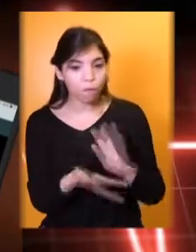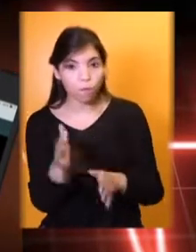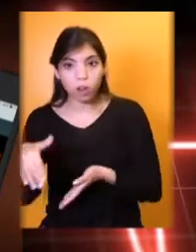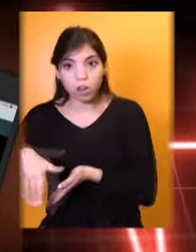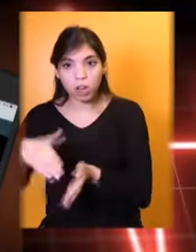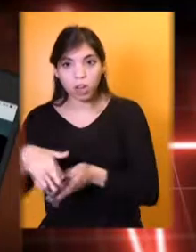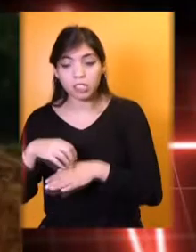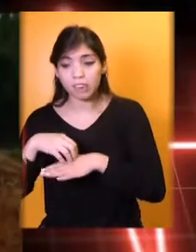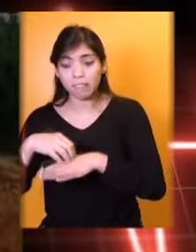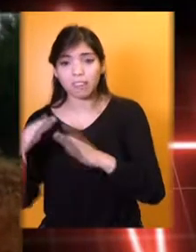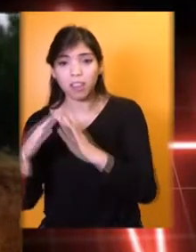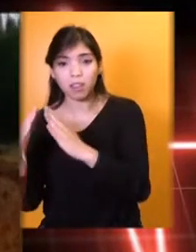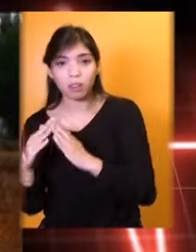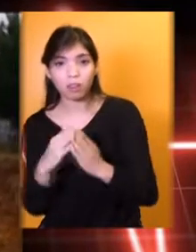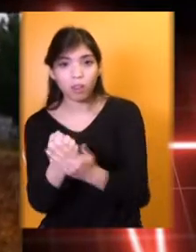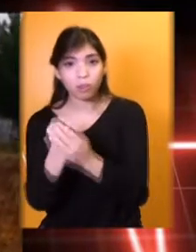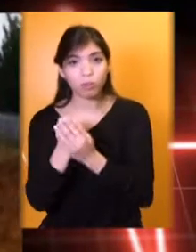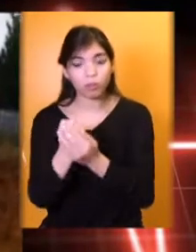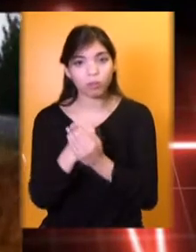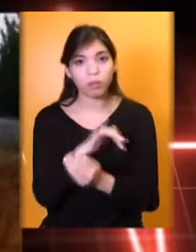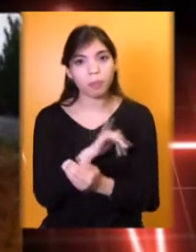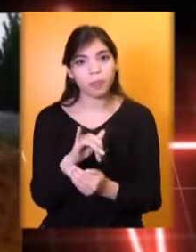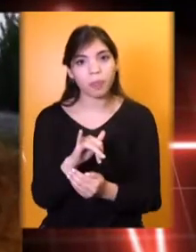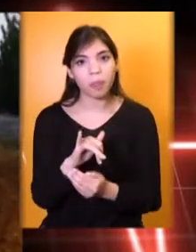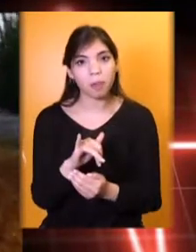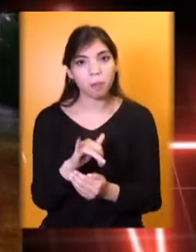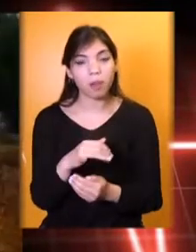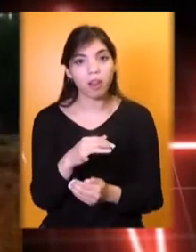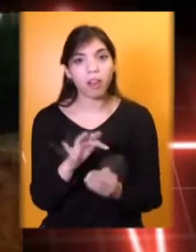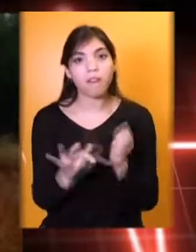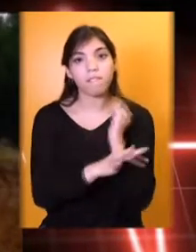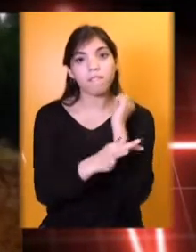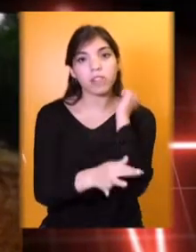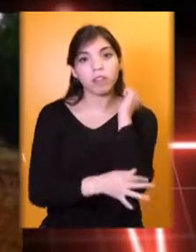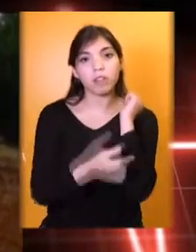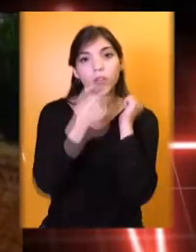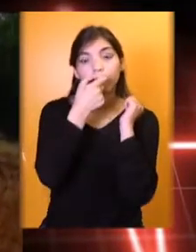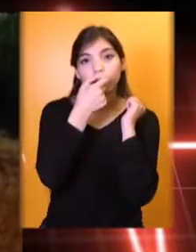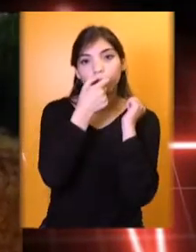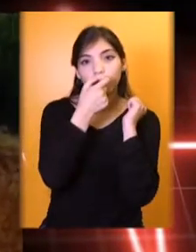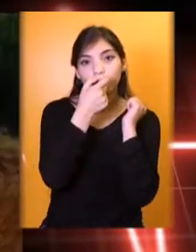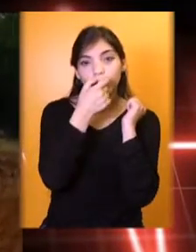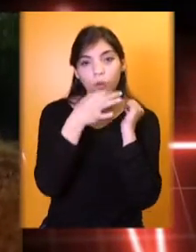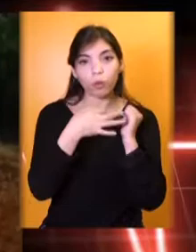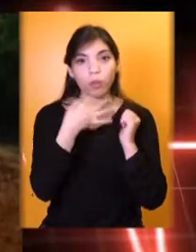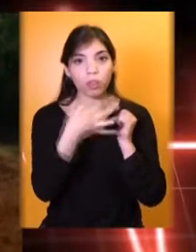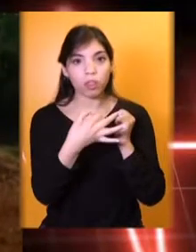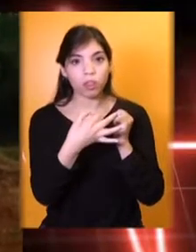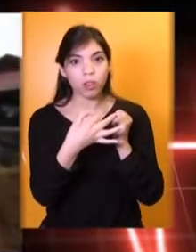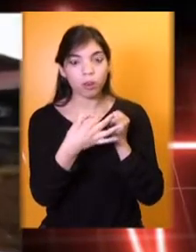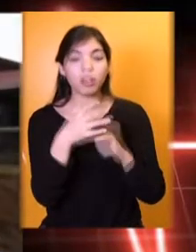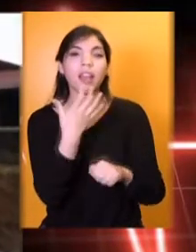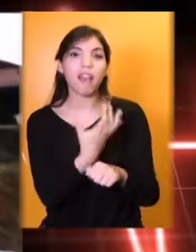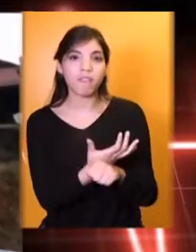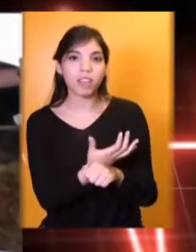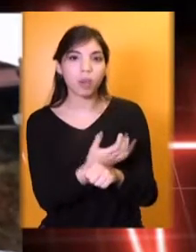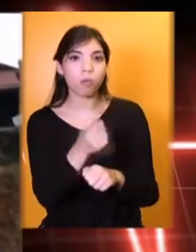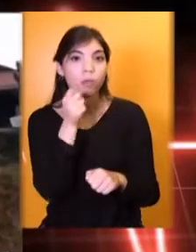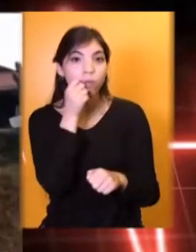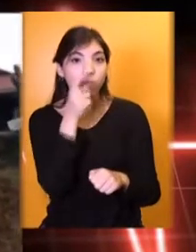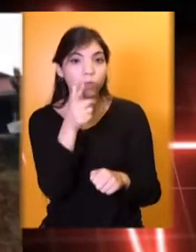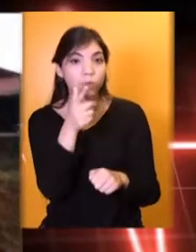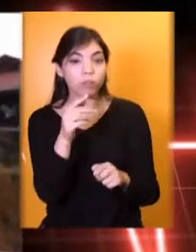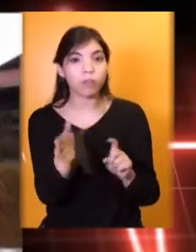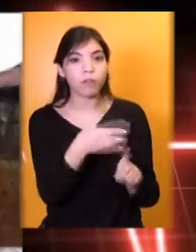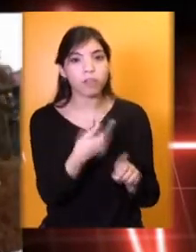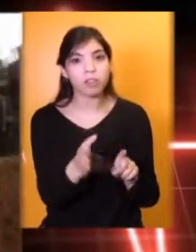ayuda a un vecino. En torno a este caso, la fiscal en jefe de Osorno, María Angélica de Miguel, sostuvo que existía una denuncia de